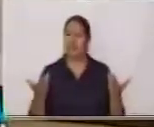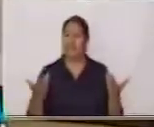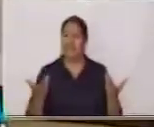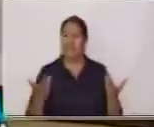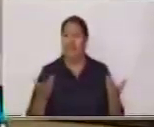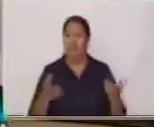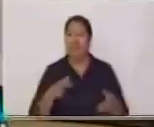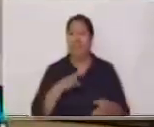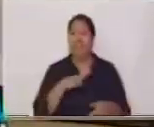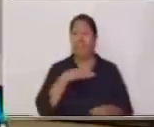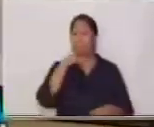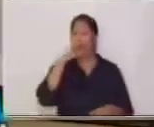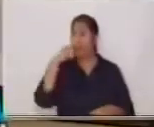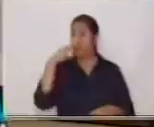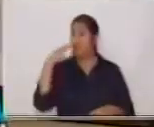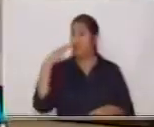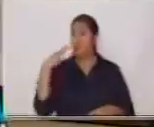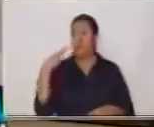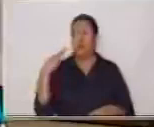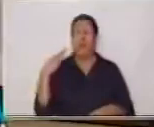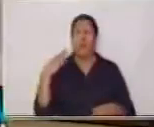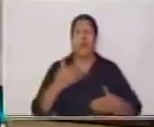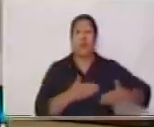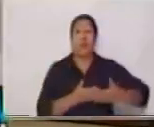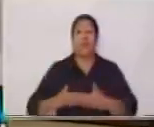¿Tiene olor? ¿Huele a talco de bebé?